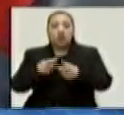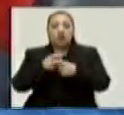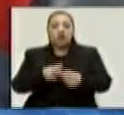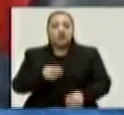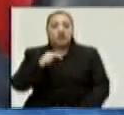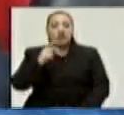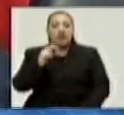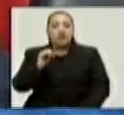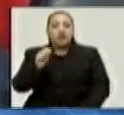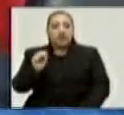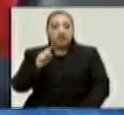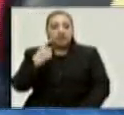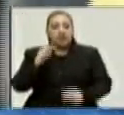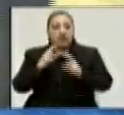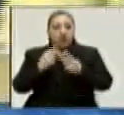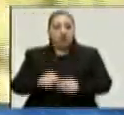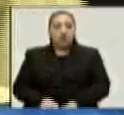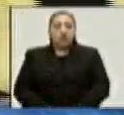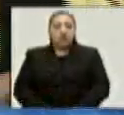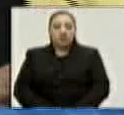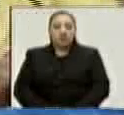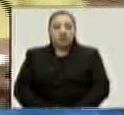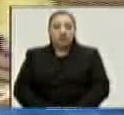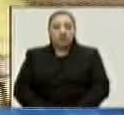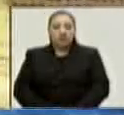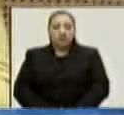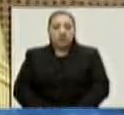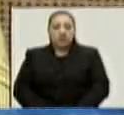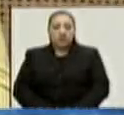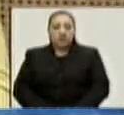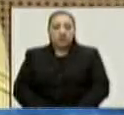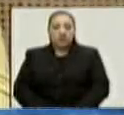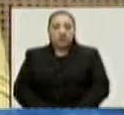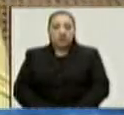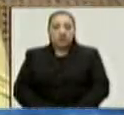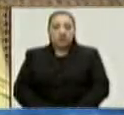la primera sesión extraordinaria. Gracias. Con el orden de reglamento.